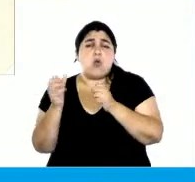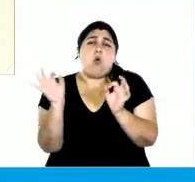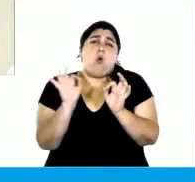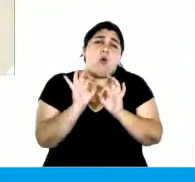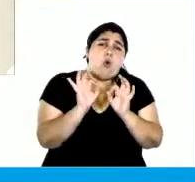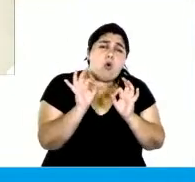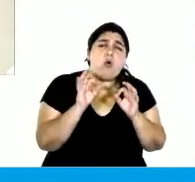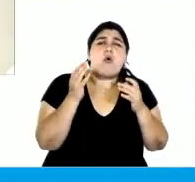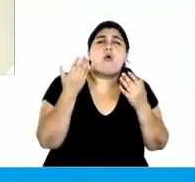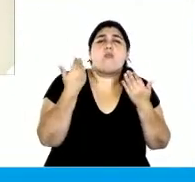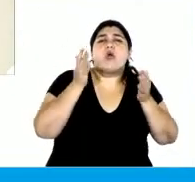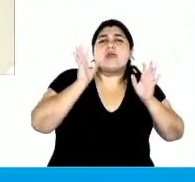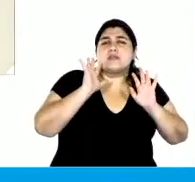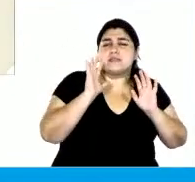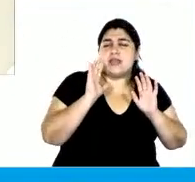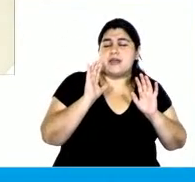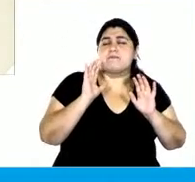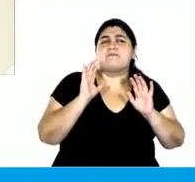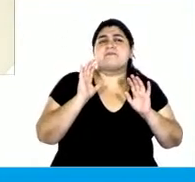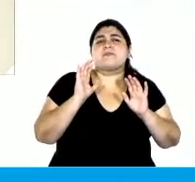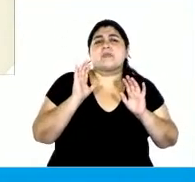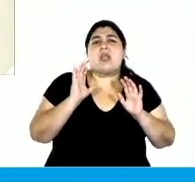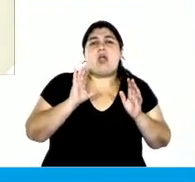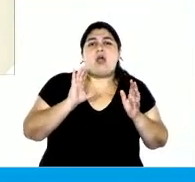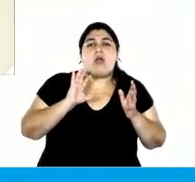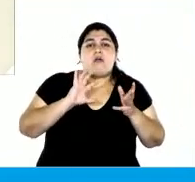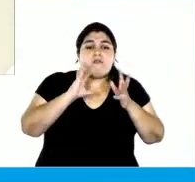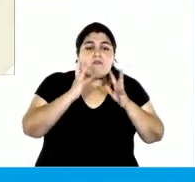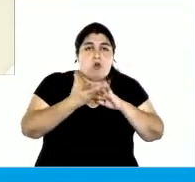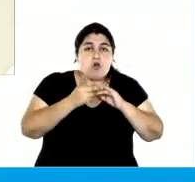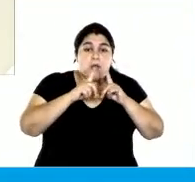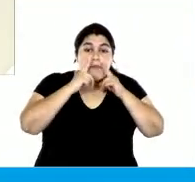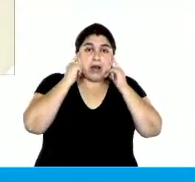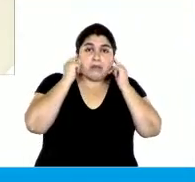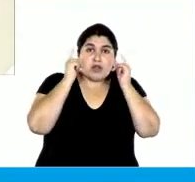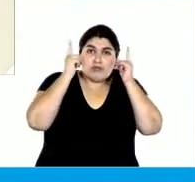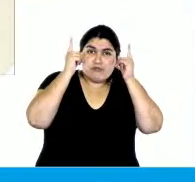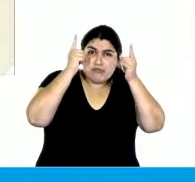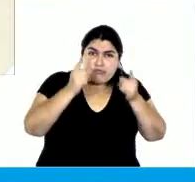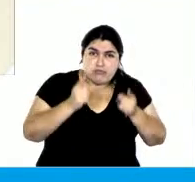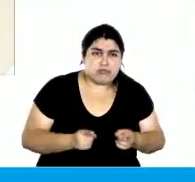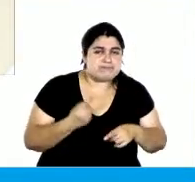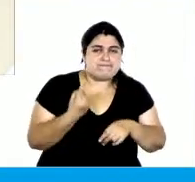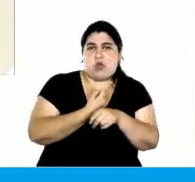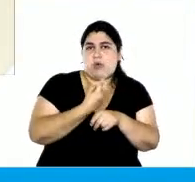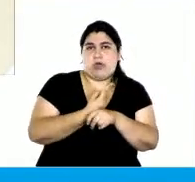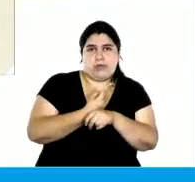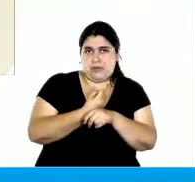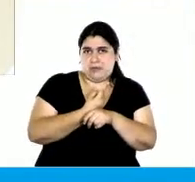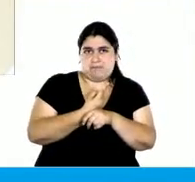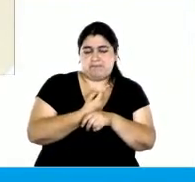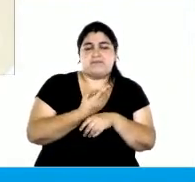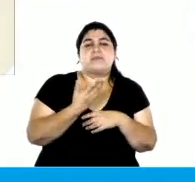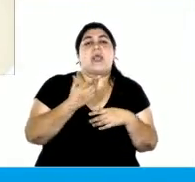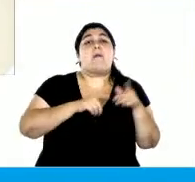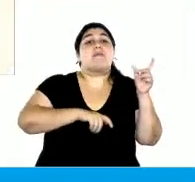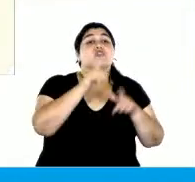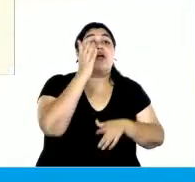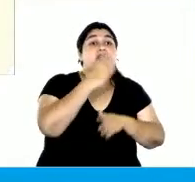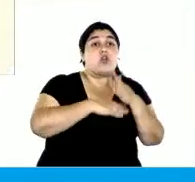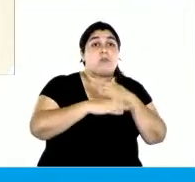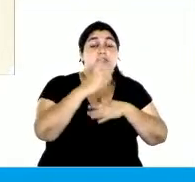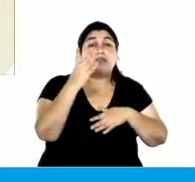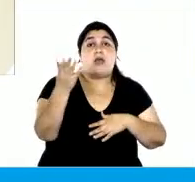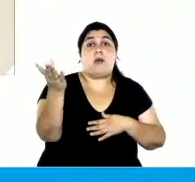ejemplo, no pueden sostener en forma prolongada el uso del barbijo. Además, las personas con discapacidad, si se contagian